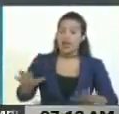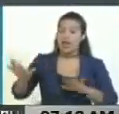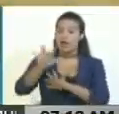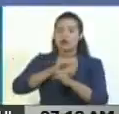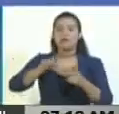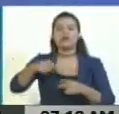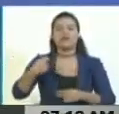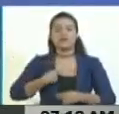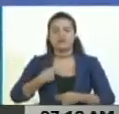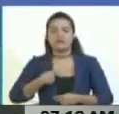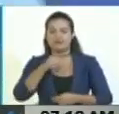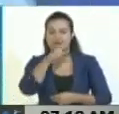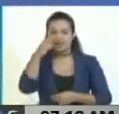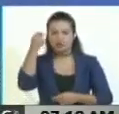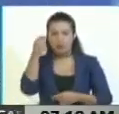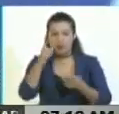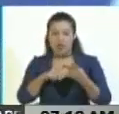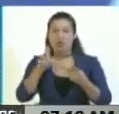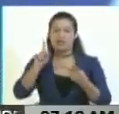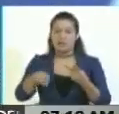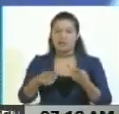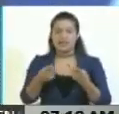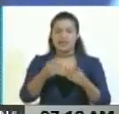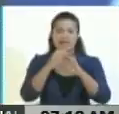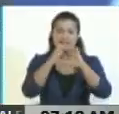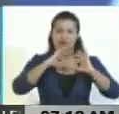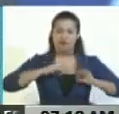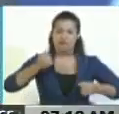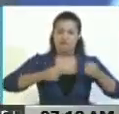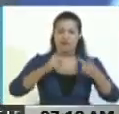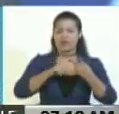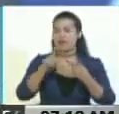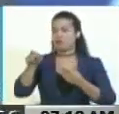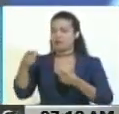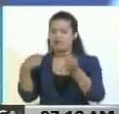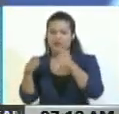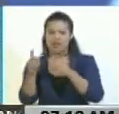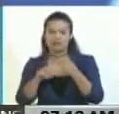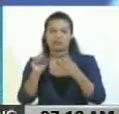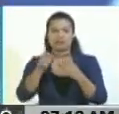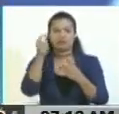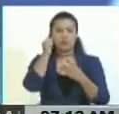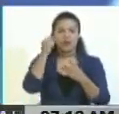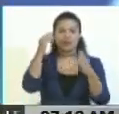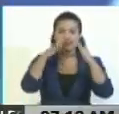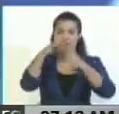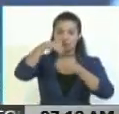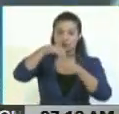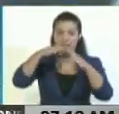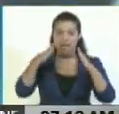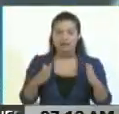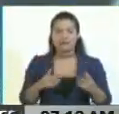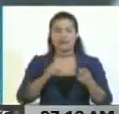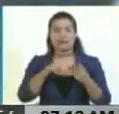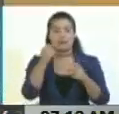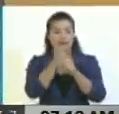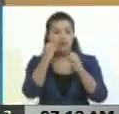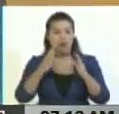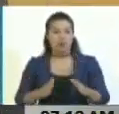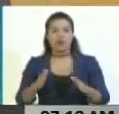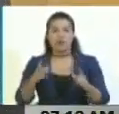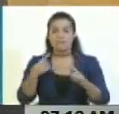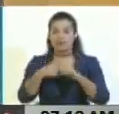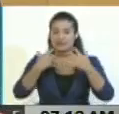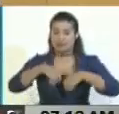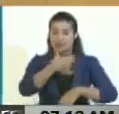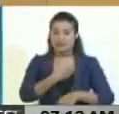jubilados y pensionados, transportistas, comerciantes, amas de casa, trabajadores de las distintas ramas productivas y empresarios